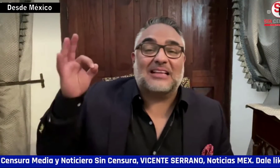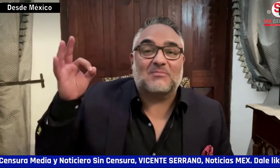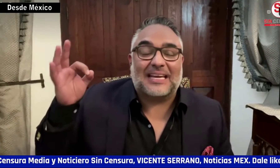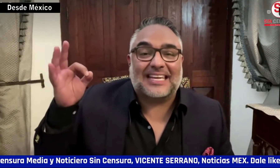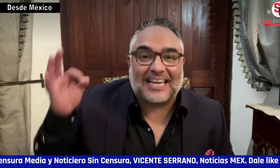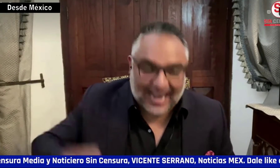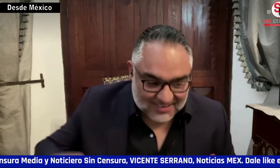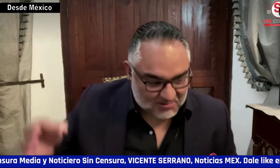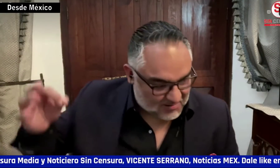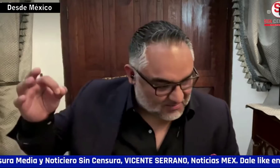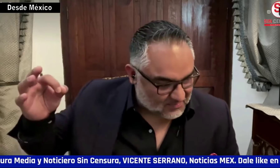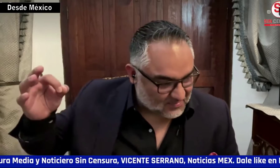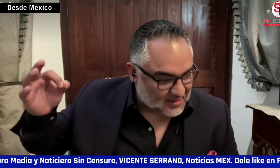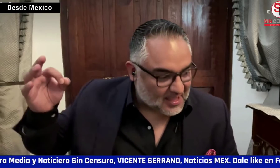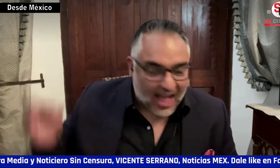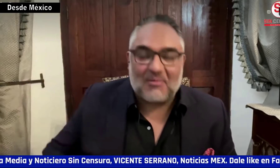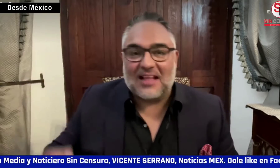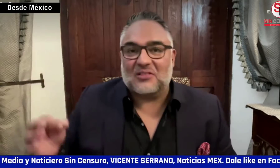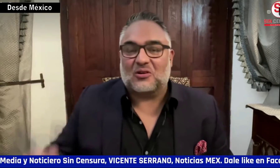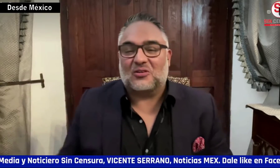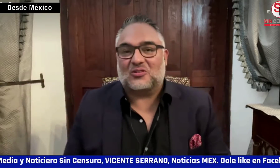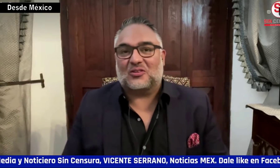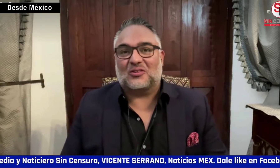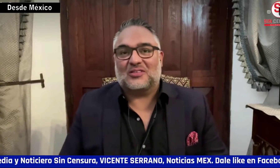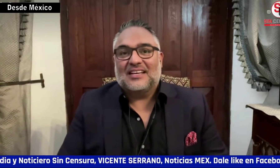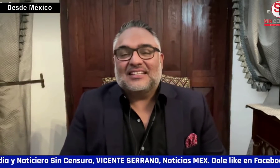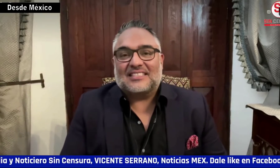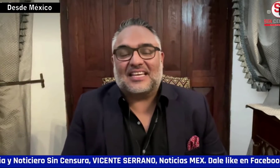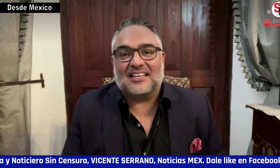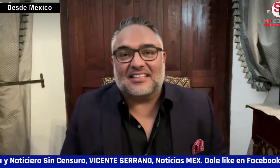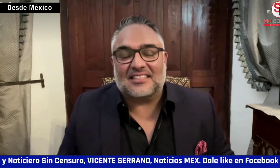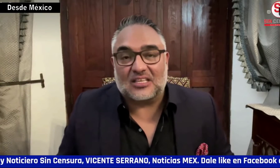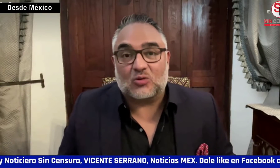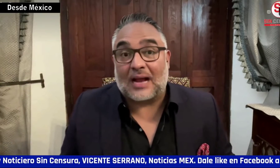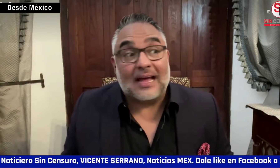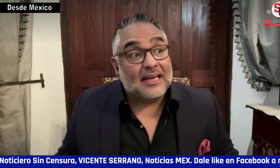español más mexicano, hablando con nosotros sin censura.